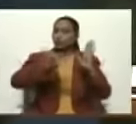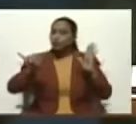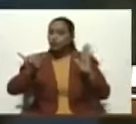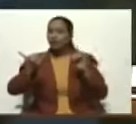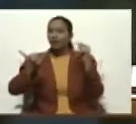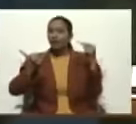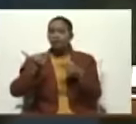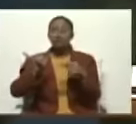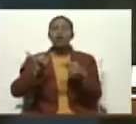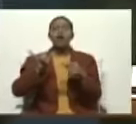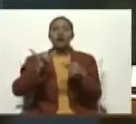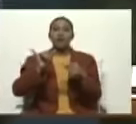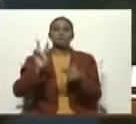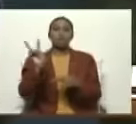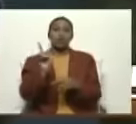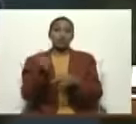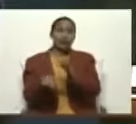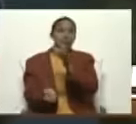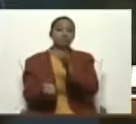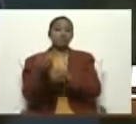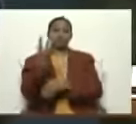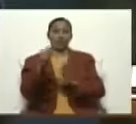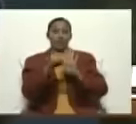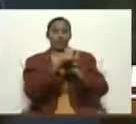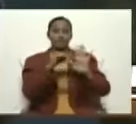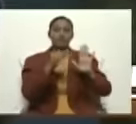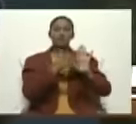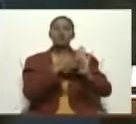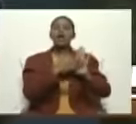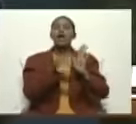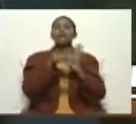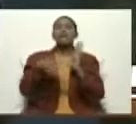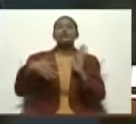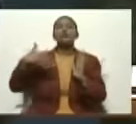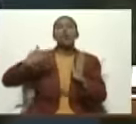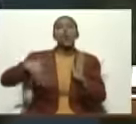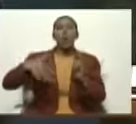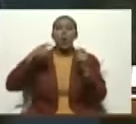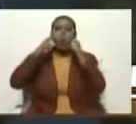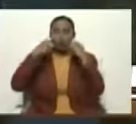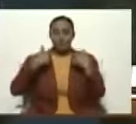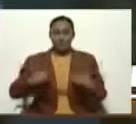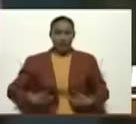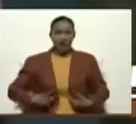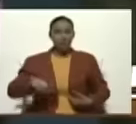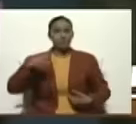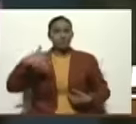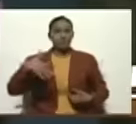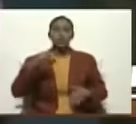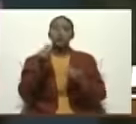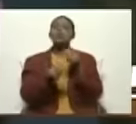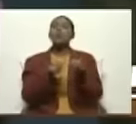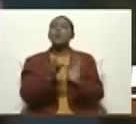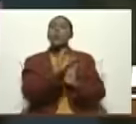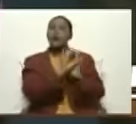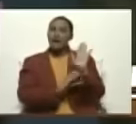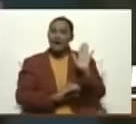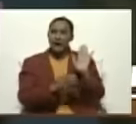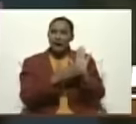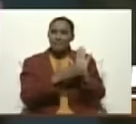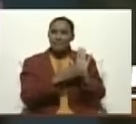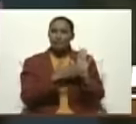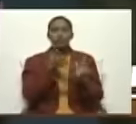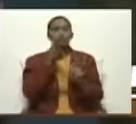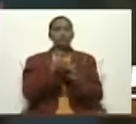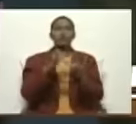Venezuela creó el título 3 de los derechos humanos, que tiene capítulos como el de los derechos civiles, de los